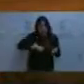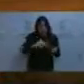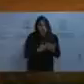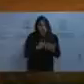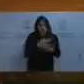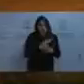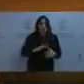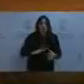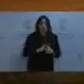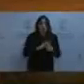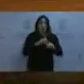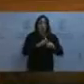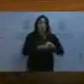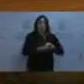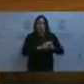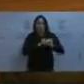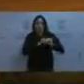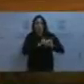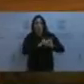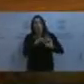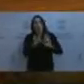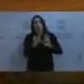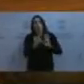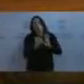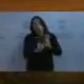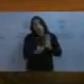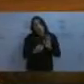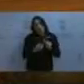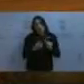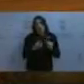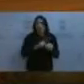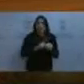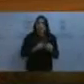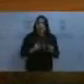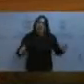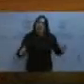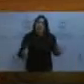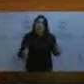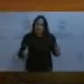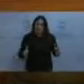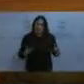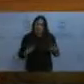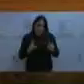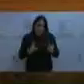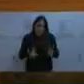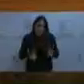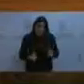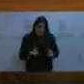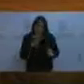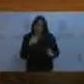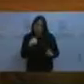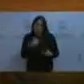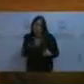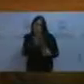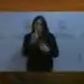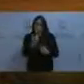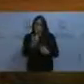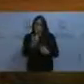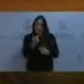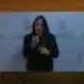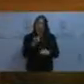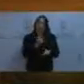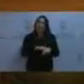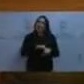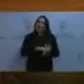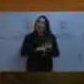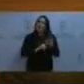cuanto a tiempos de espera, pero con los tiempos corregidos, ampliados. En esto me pregunto yo ahora, ¿y por qué no corrigió los tiempos en